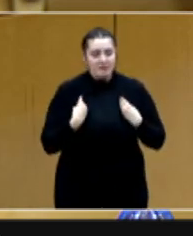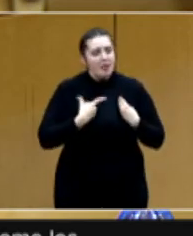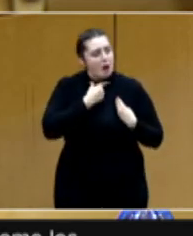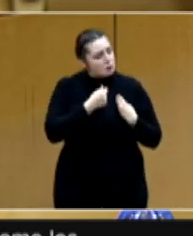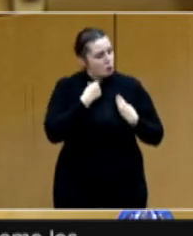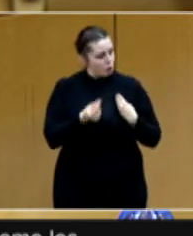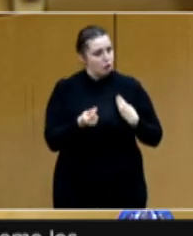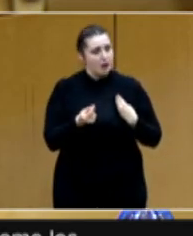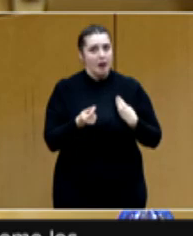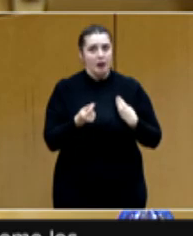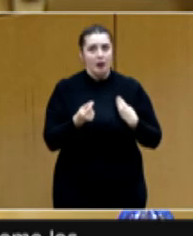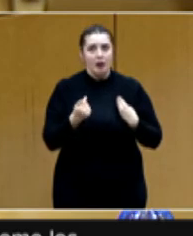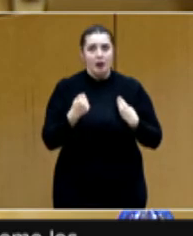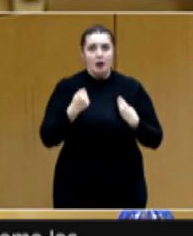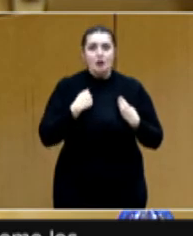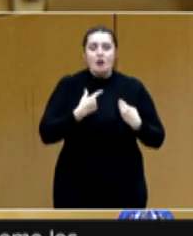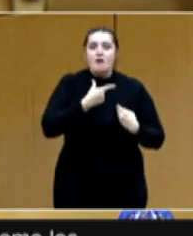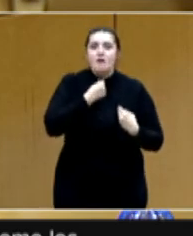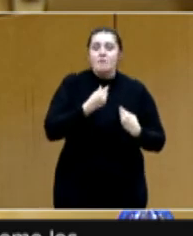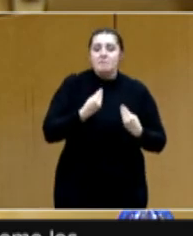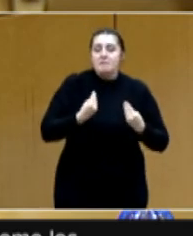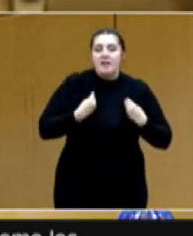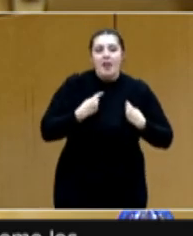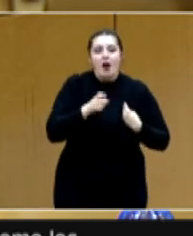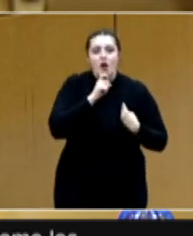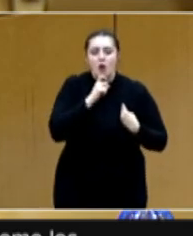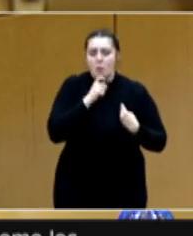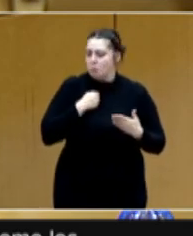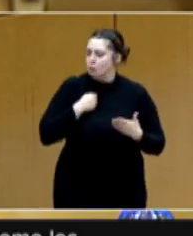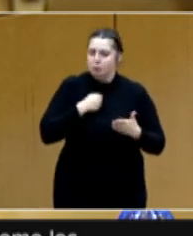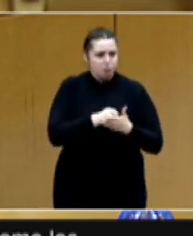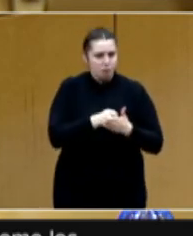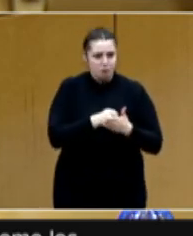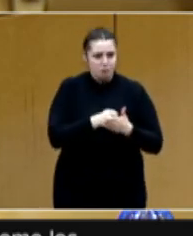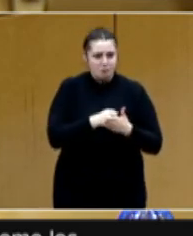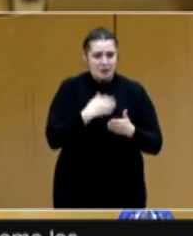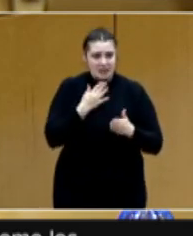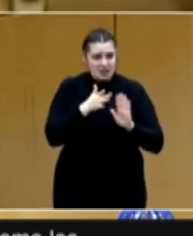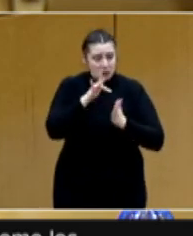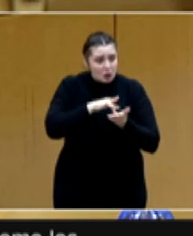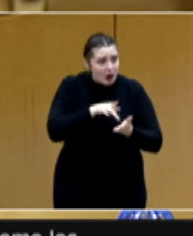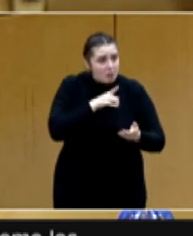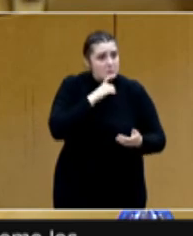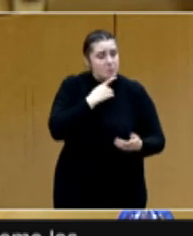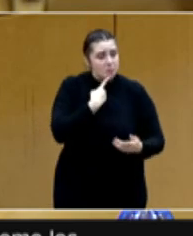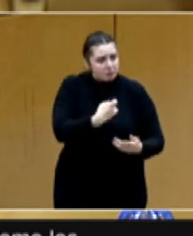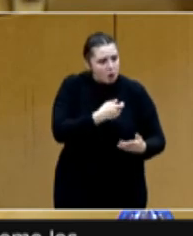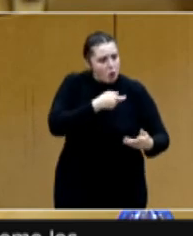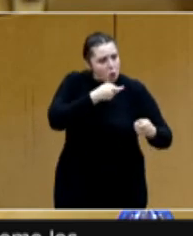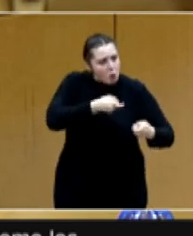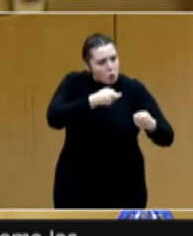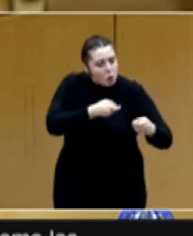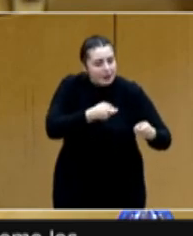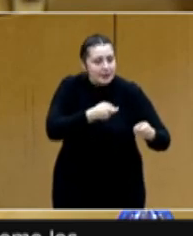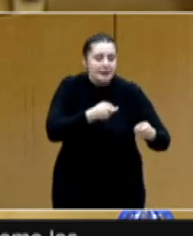Tengo una vida llena Y aunque hay dificultades me